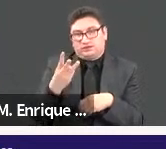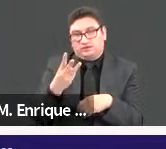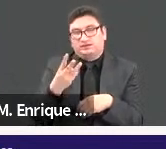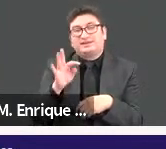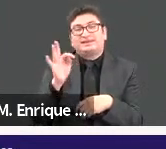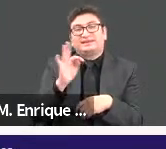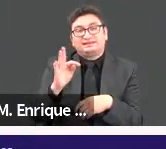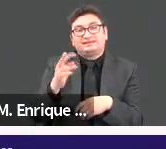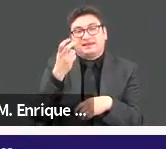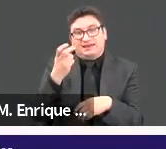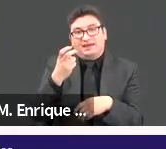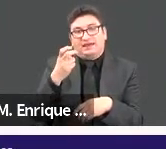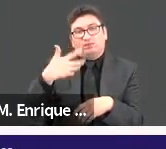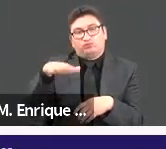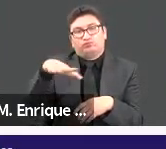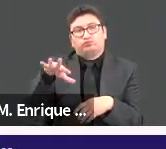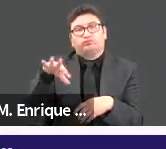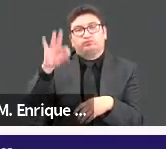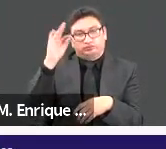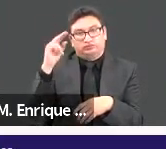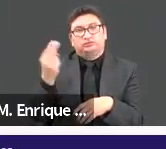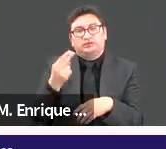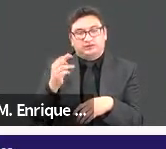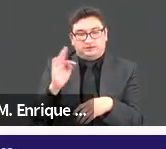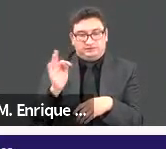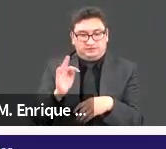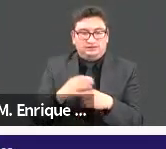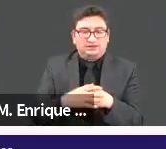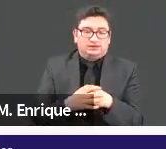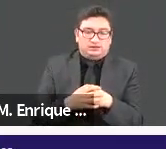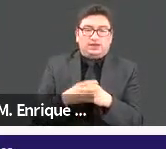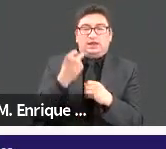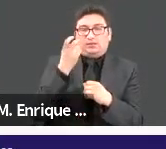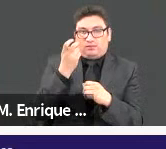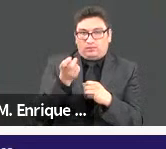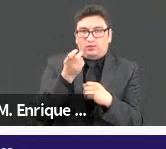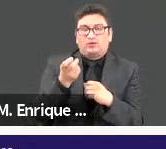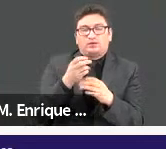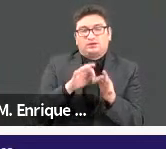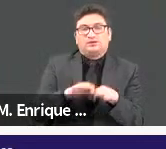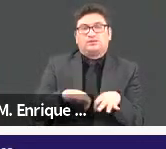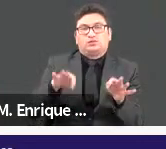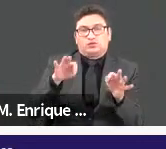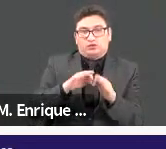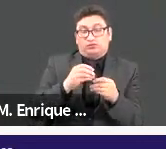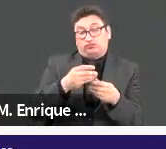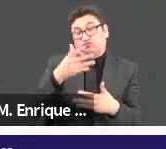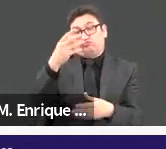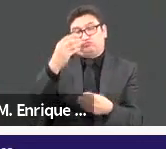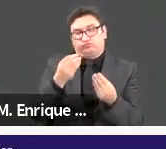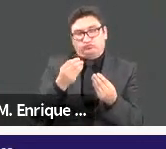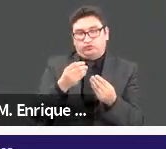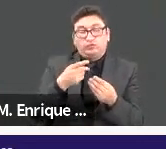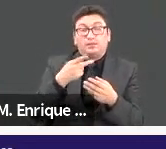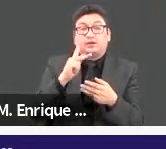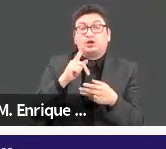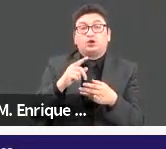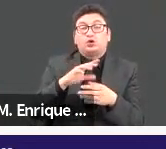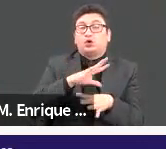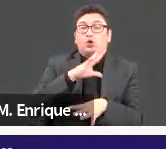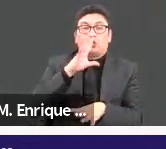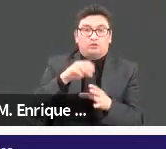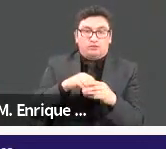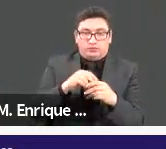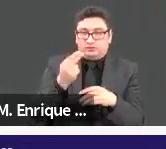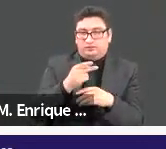era la que necesitábamos. Por eso es muy importante, no necesariamente una gran cantidad, pero habíamos dejado ya fuera